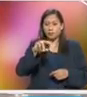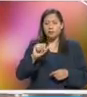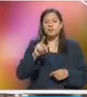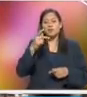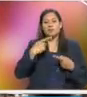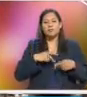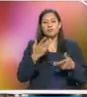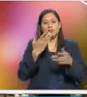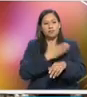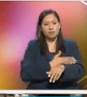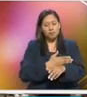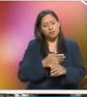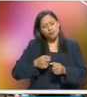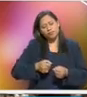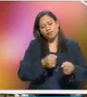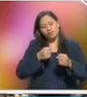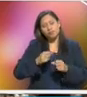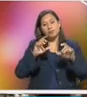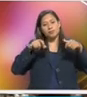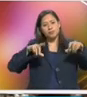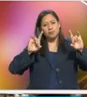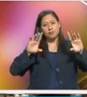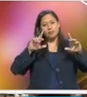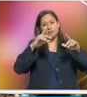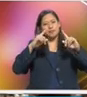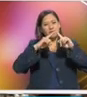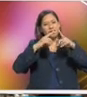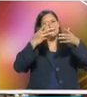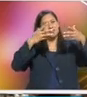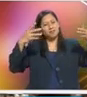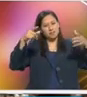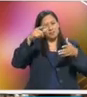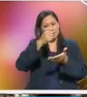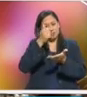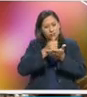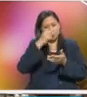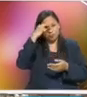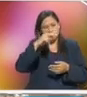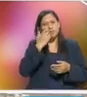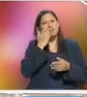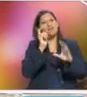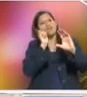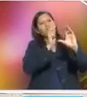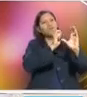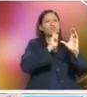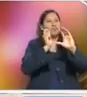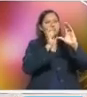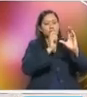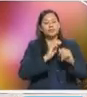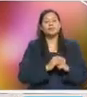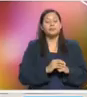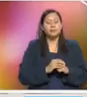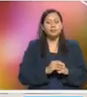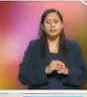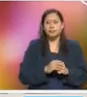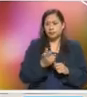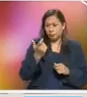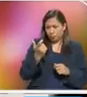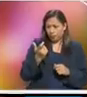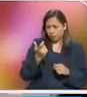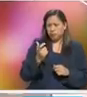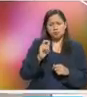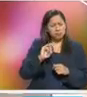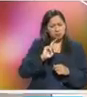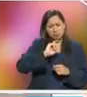que tallara el retablo de los arcángeles de la Catedral Metropolitana de la Ciudad de México. Le llegaron el precio a de